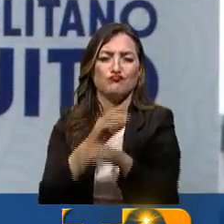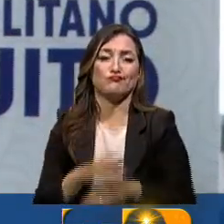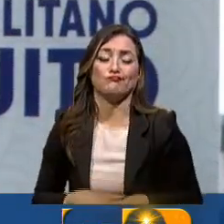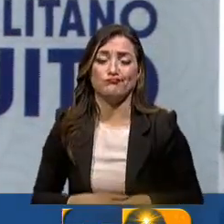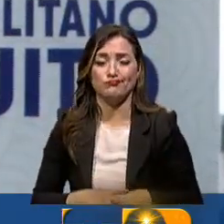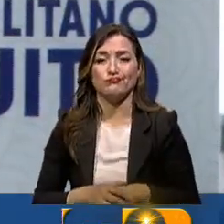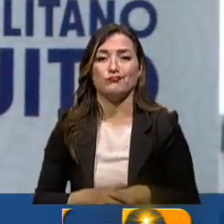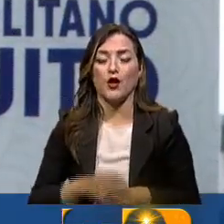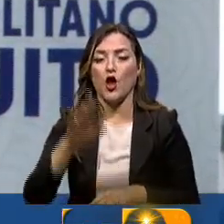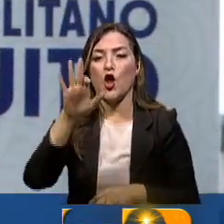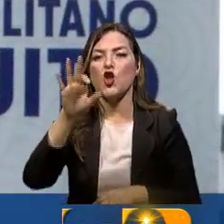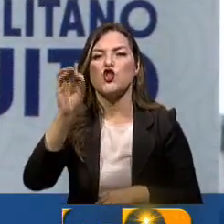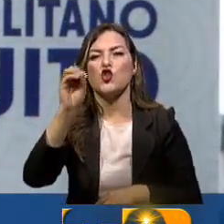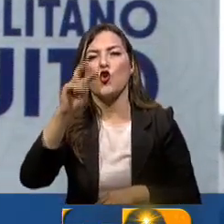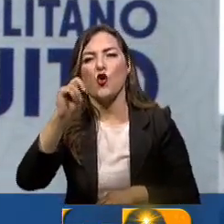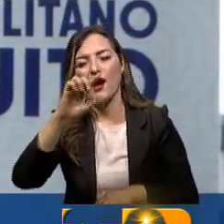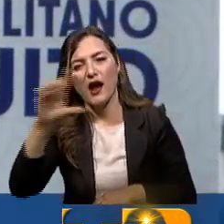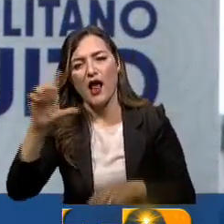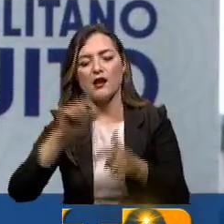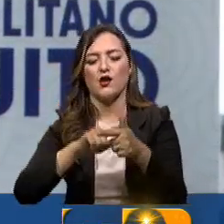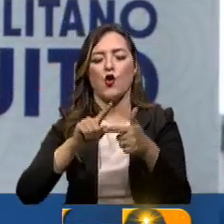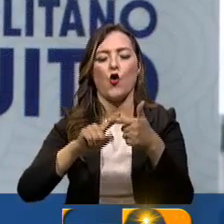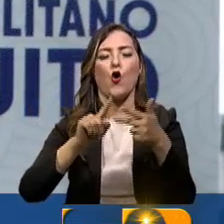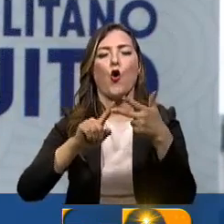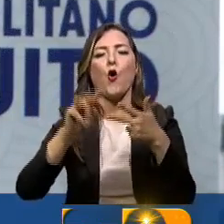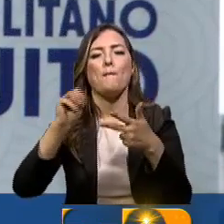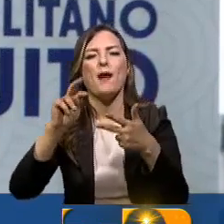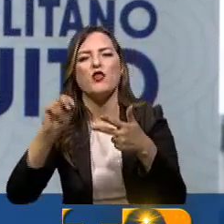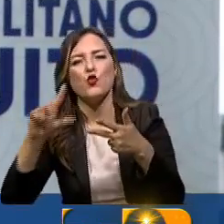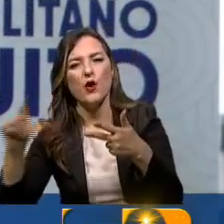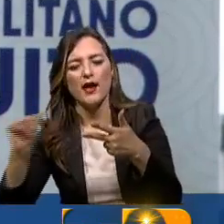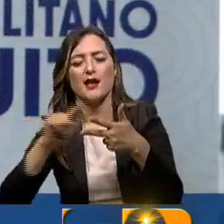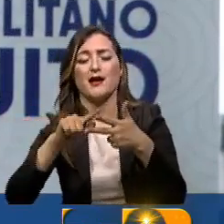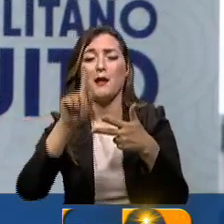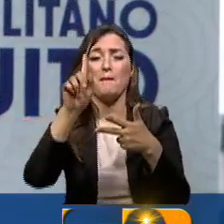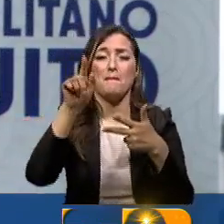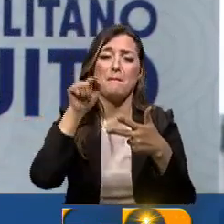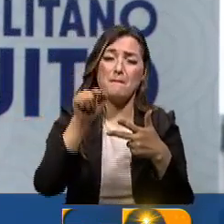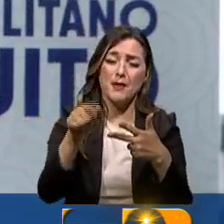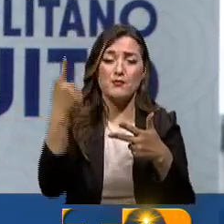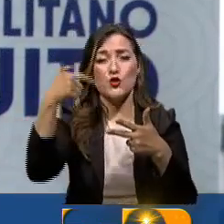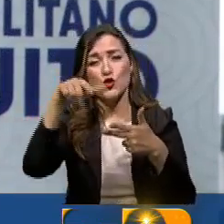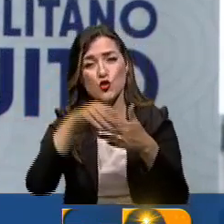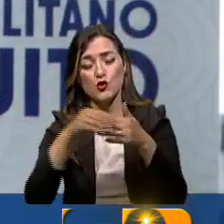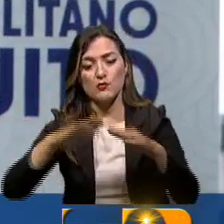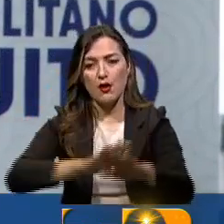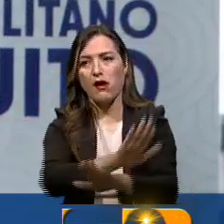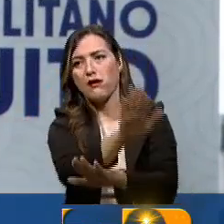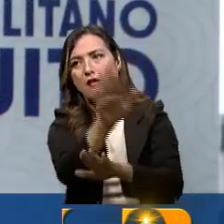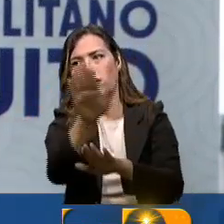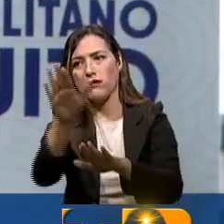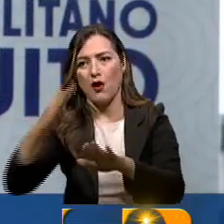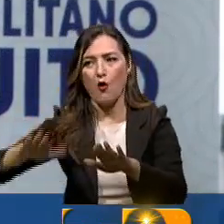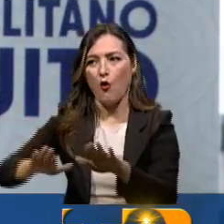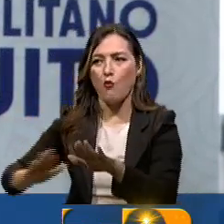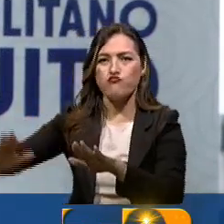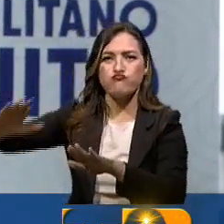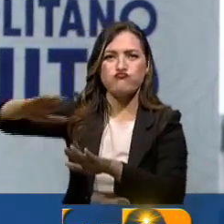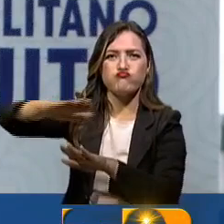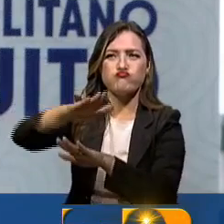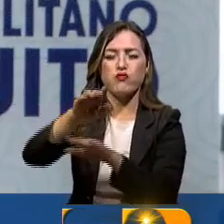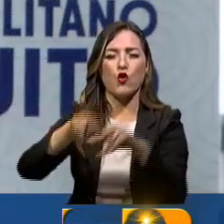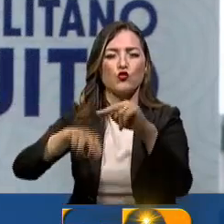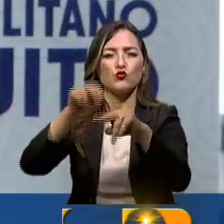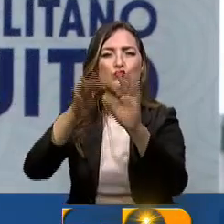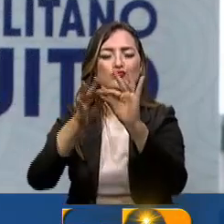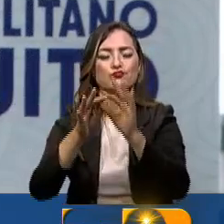troncal metropolitana o la Manuela Sáenz? Otros 1.000 millones de dólares con muchos intercambiadores. ¿Qué pasa con el cambio